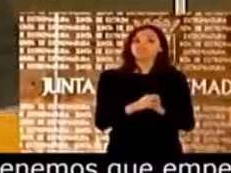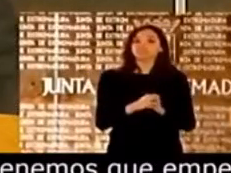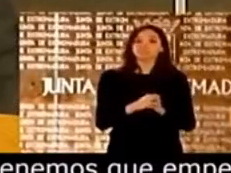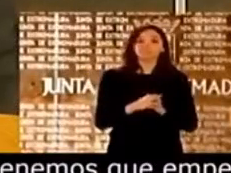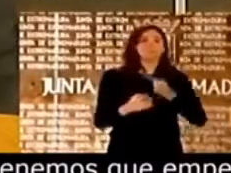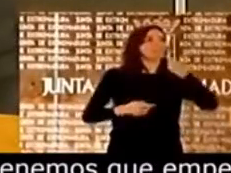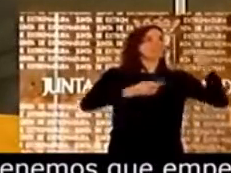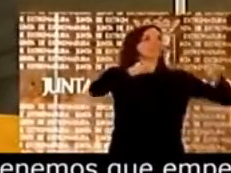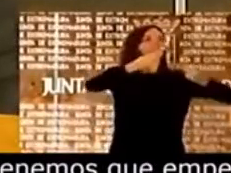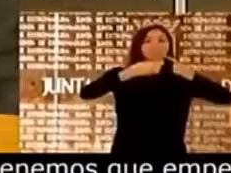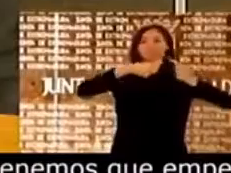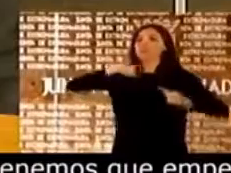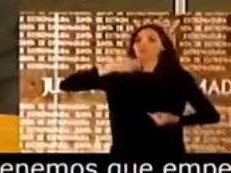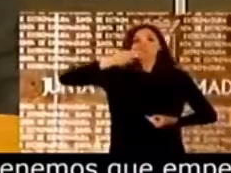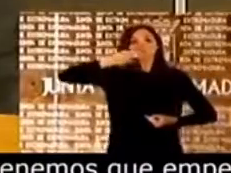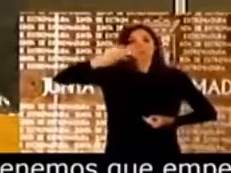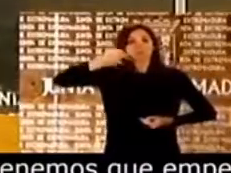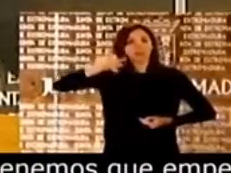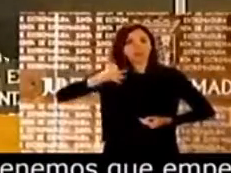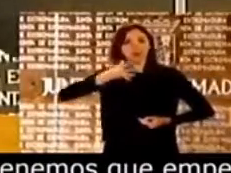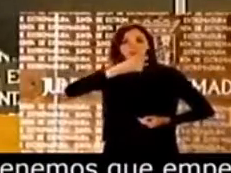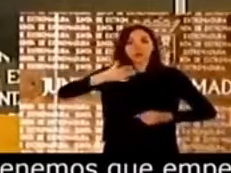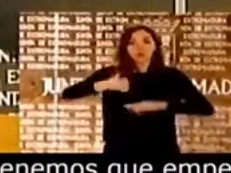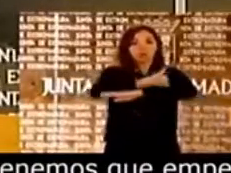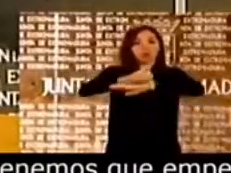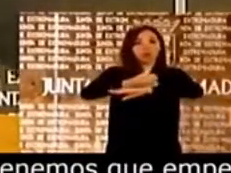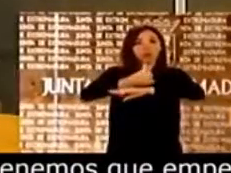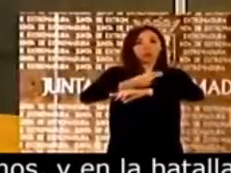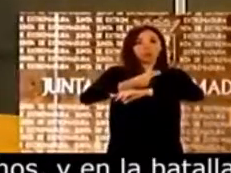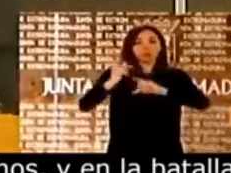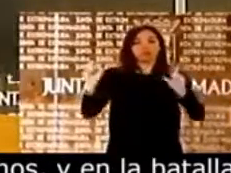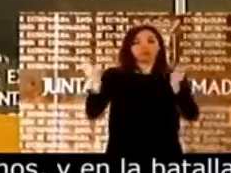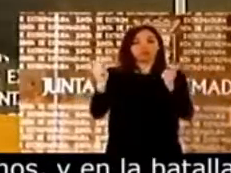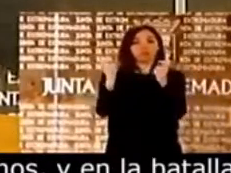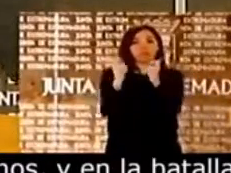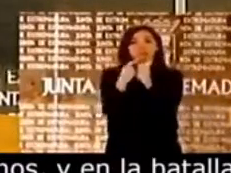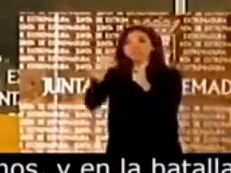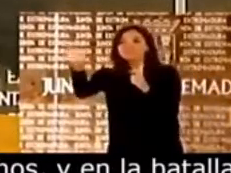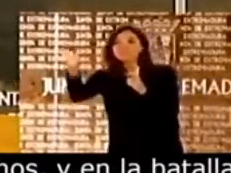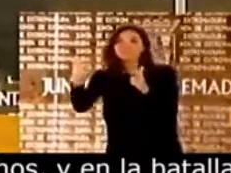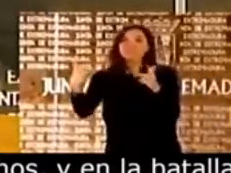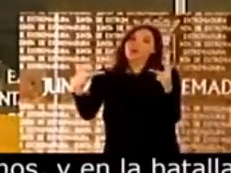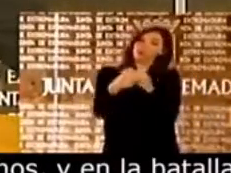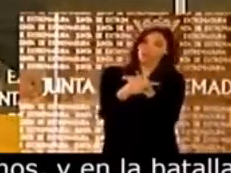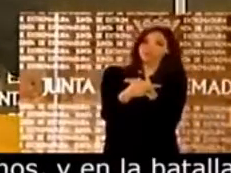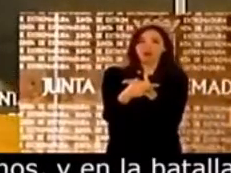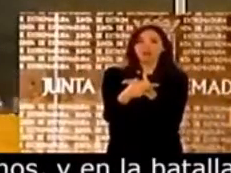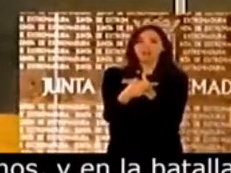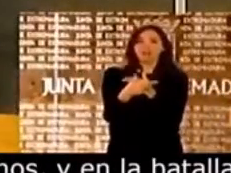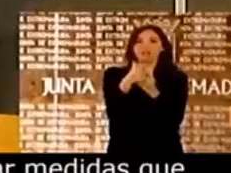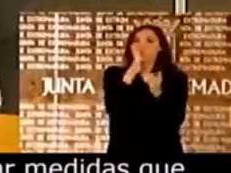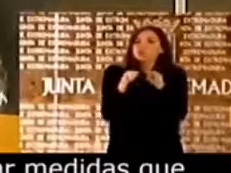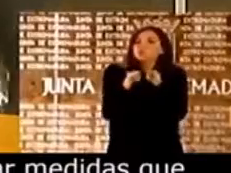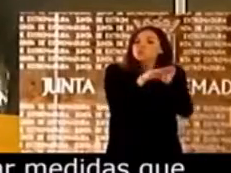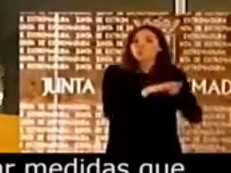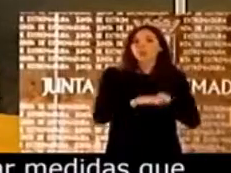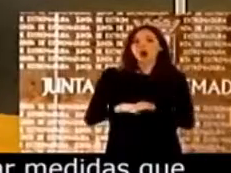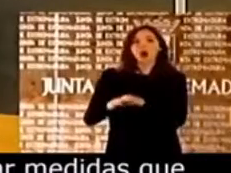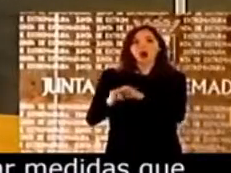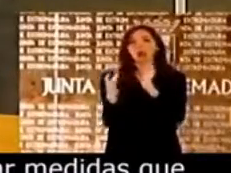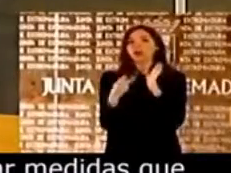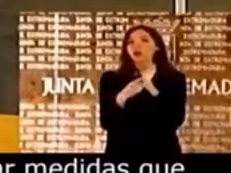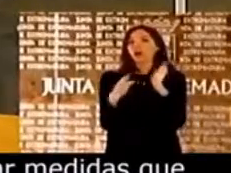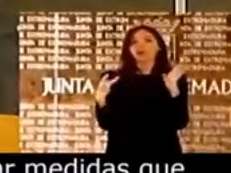hechos. Y en la batalla contra la despoblación hay que empezar a tomar medidas que igualen por arriba y no que igualen por abajo. Es decir, que igualen en la